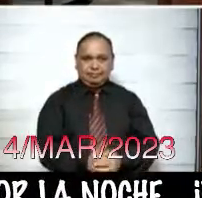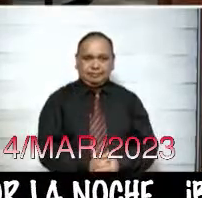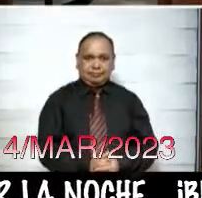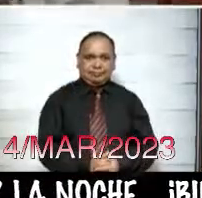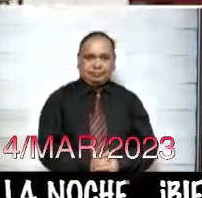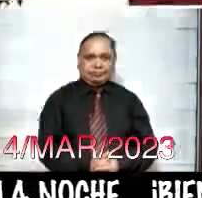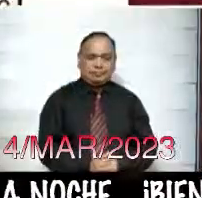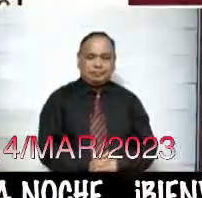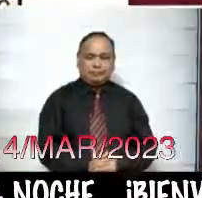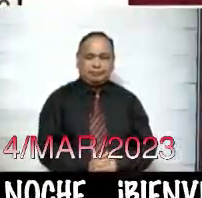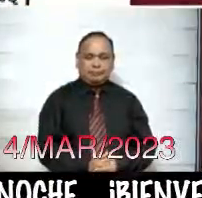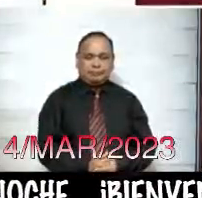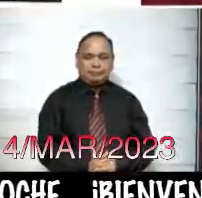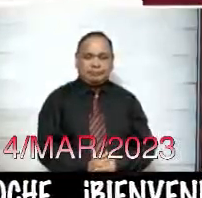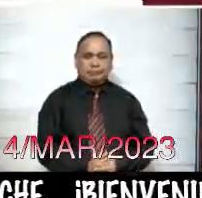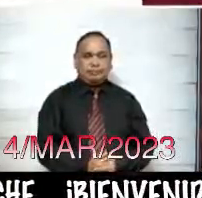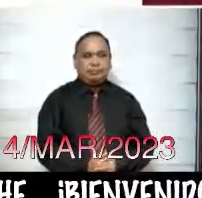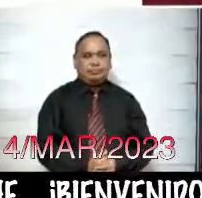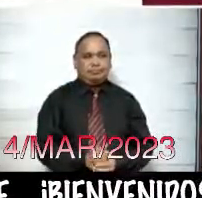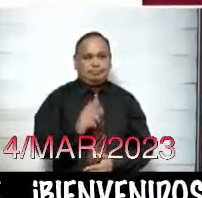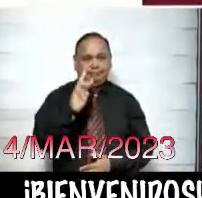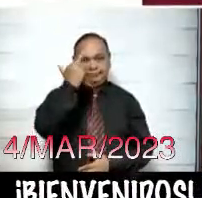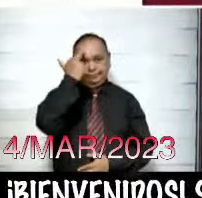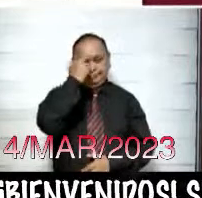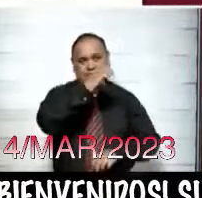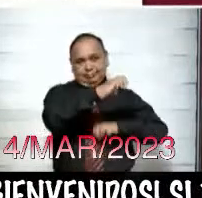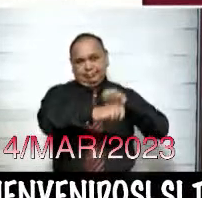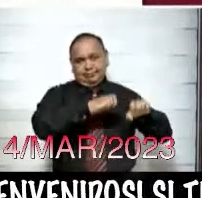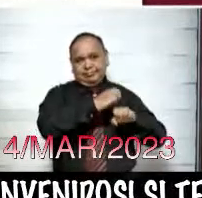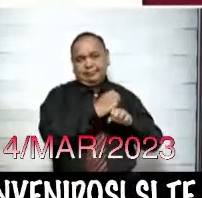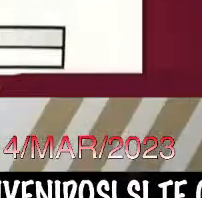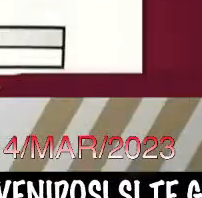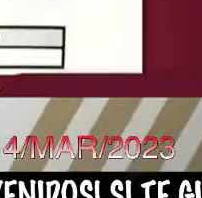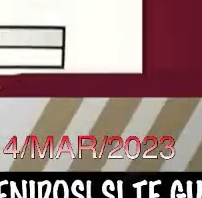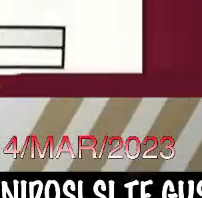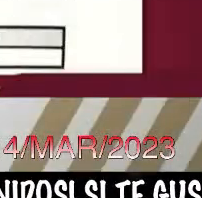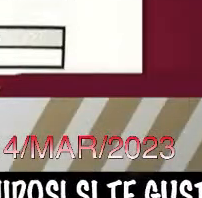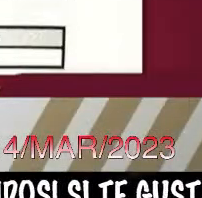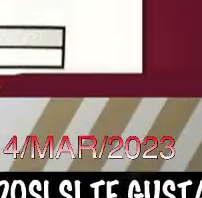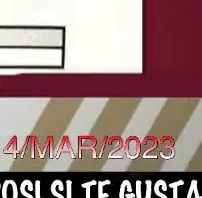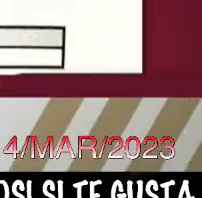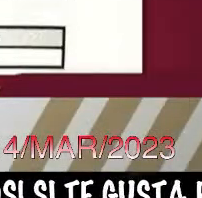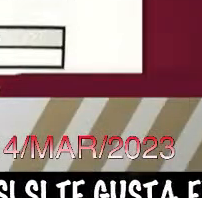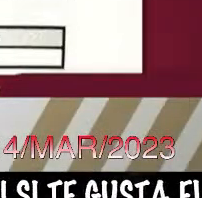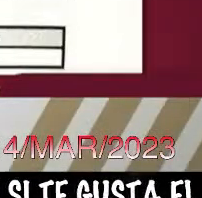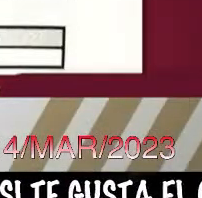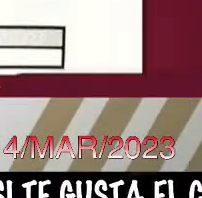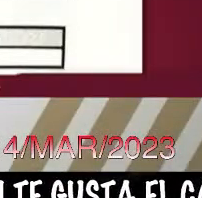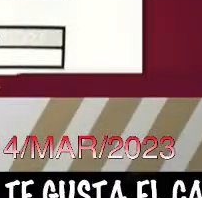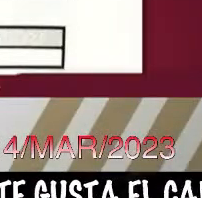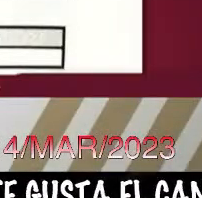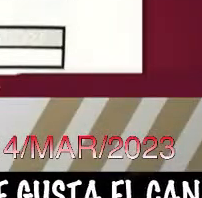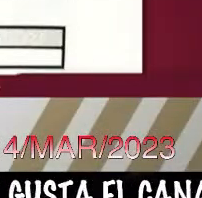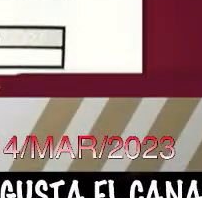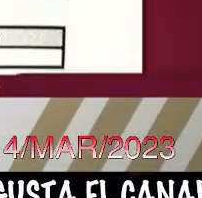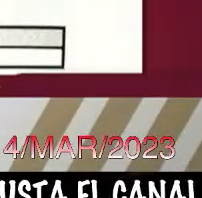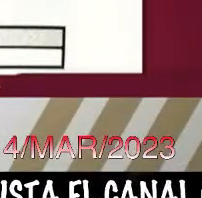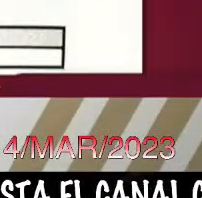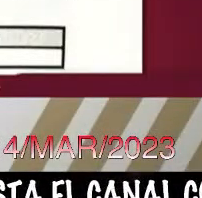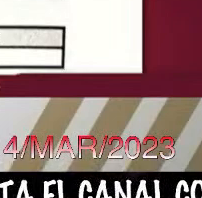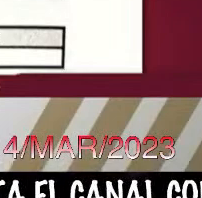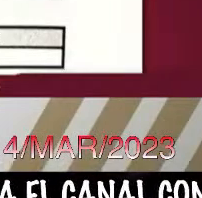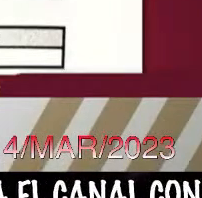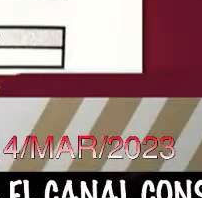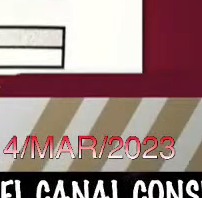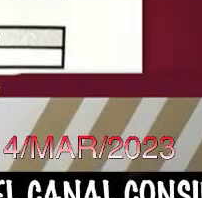pues recordemos que ha sido un empresario exitoso, por lo menos lo fue cuando el hermano gobernaba. Recordará todo lo que se habló de él en esas